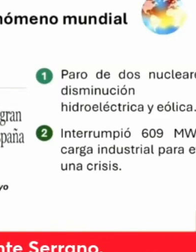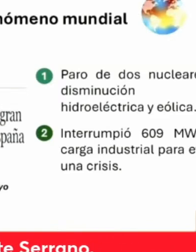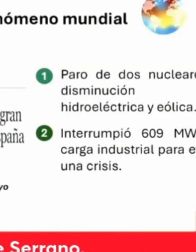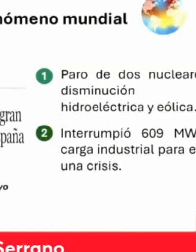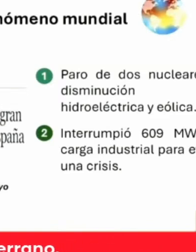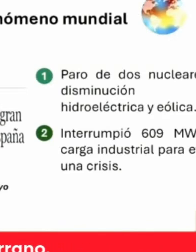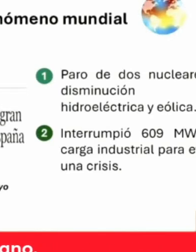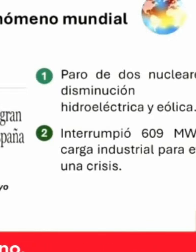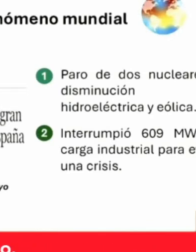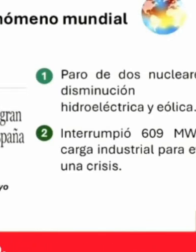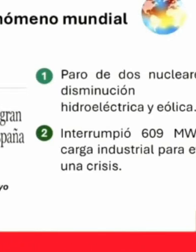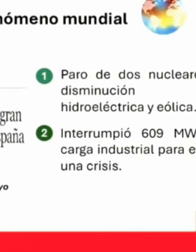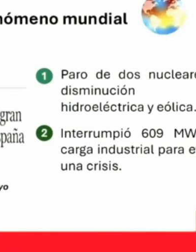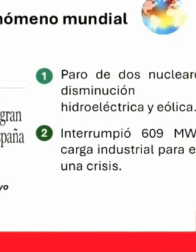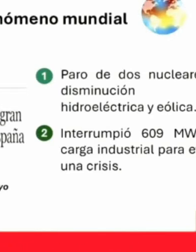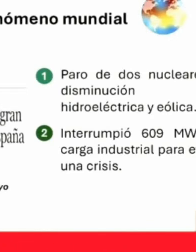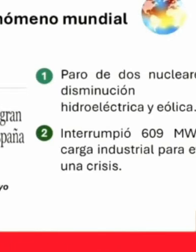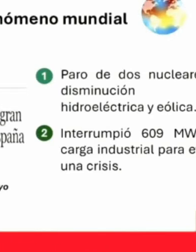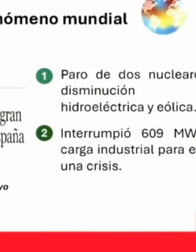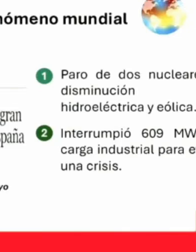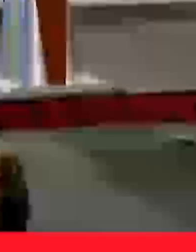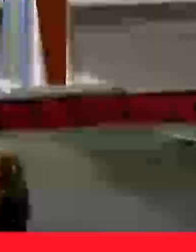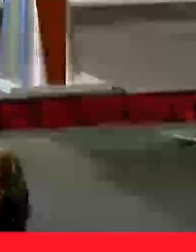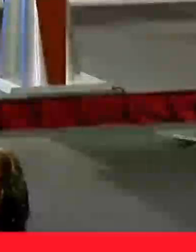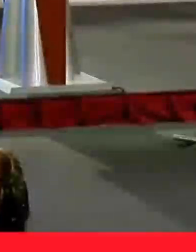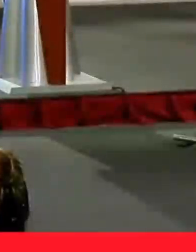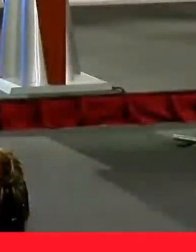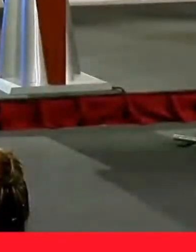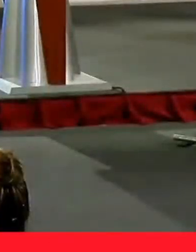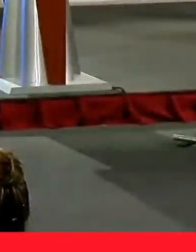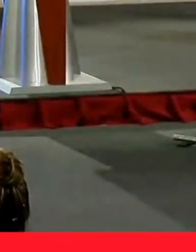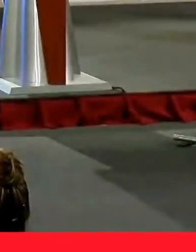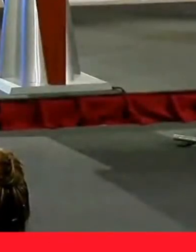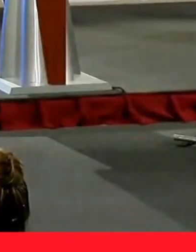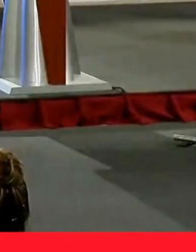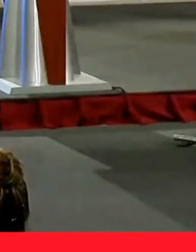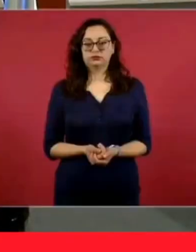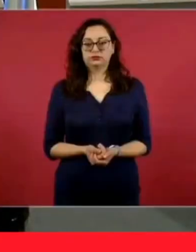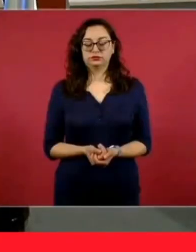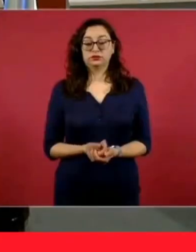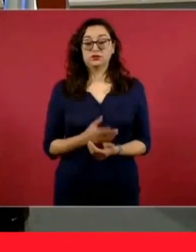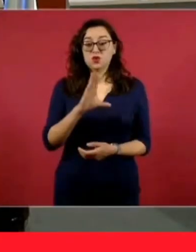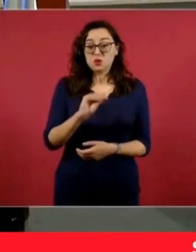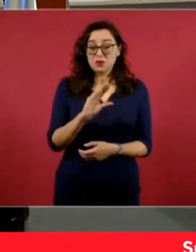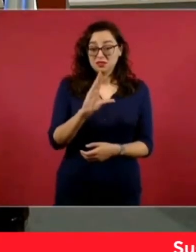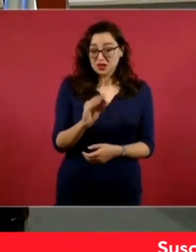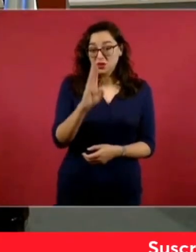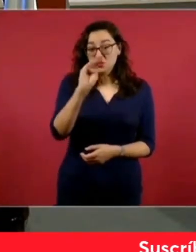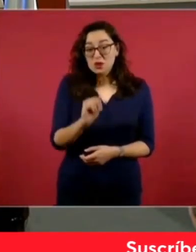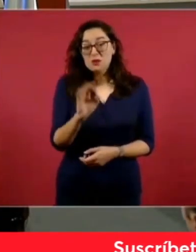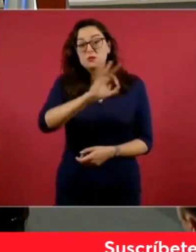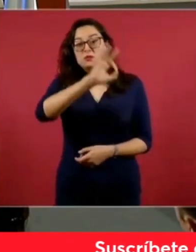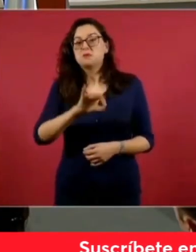al equilibrio, al profesionalismo del periodismo en México.